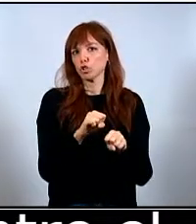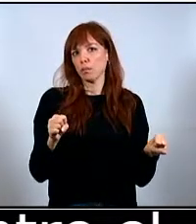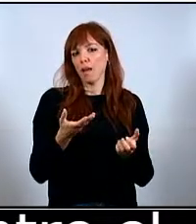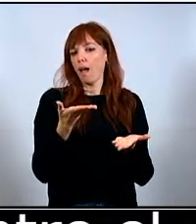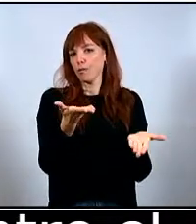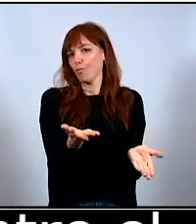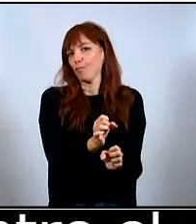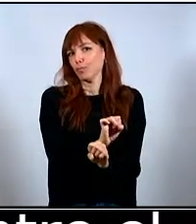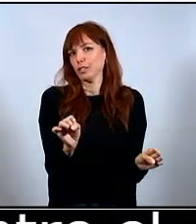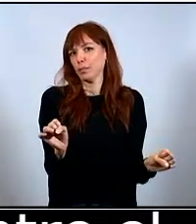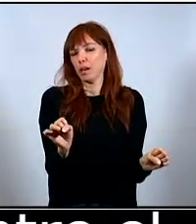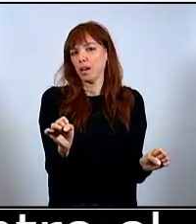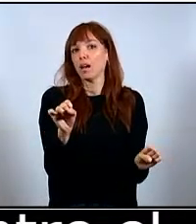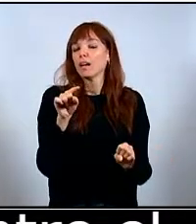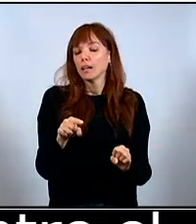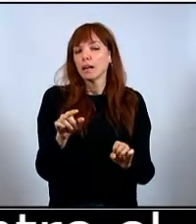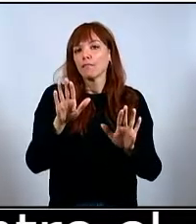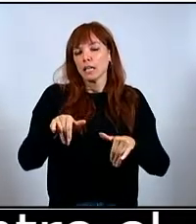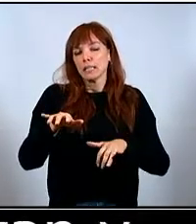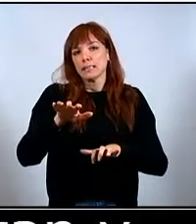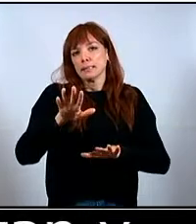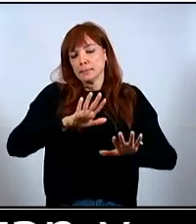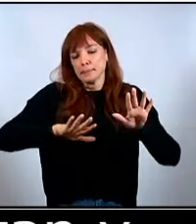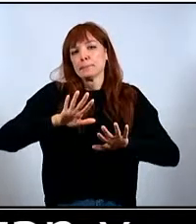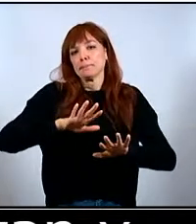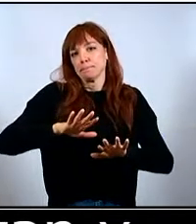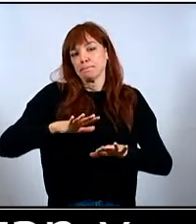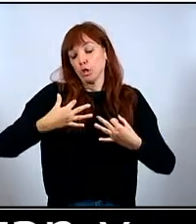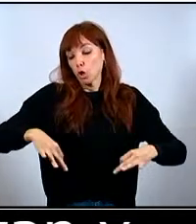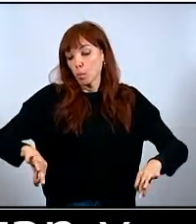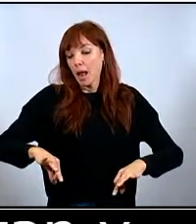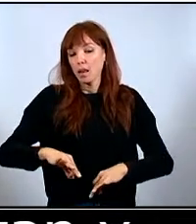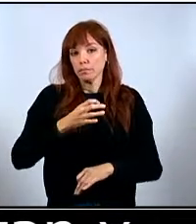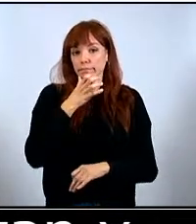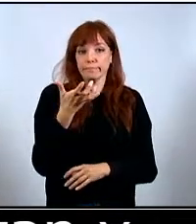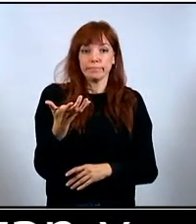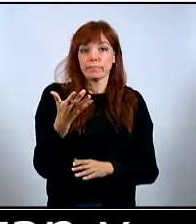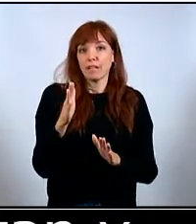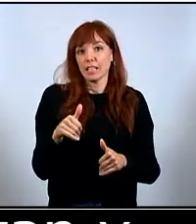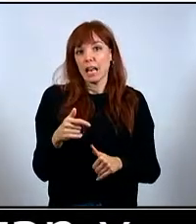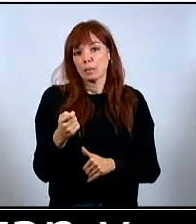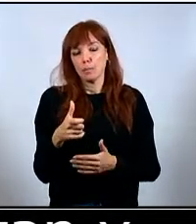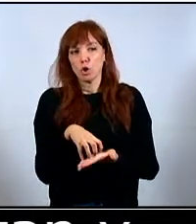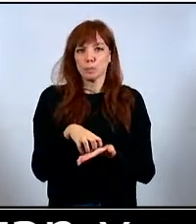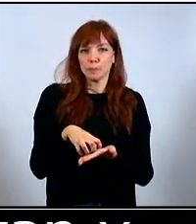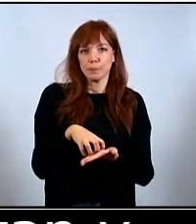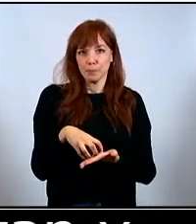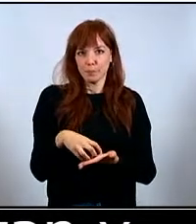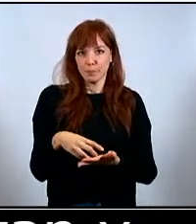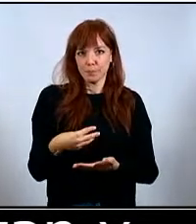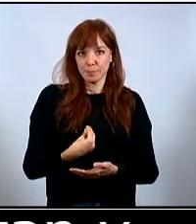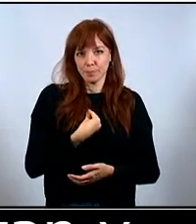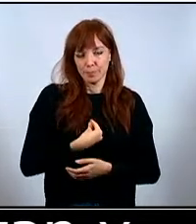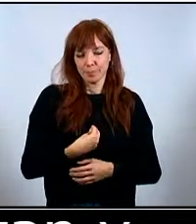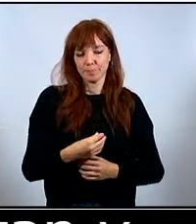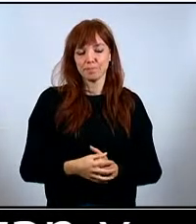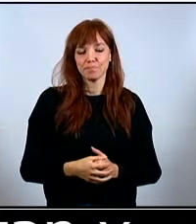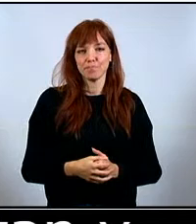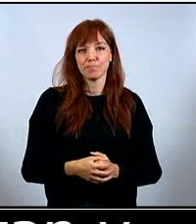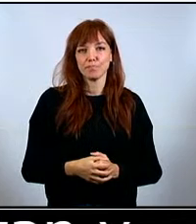estén aquí. Y esto genera pues todas estas cosas, que haya pues un poco de inquietud.